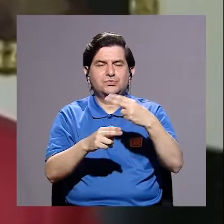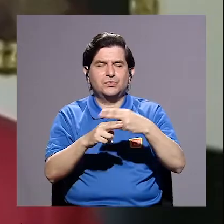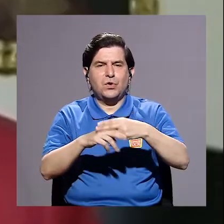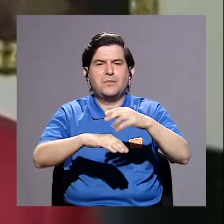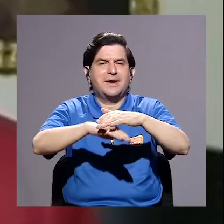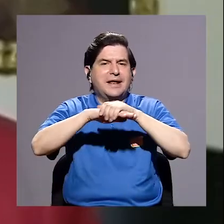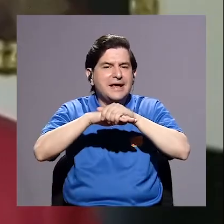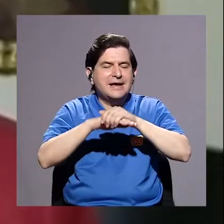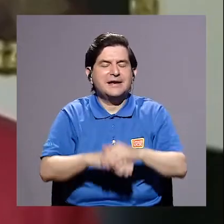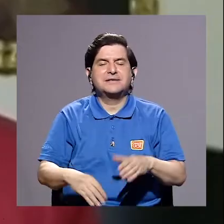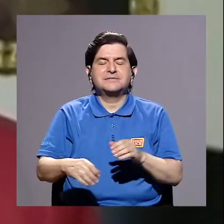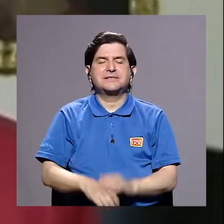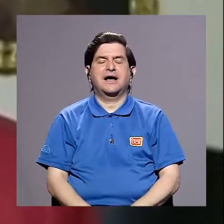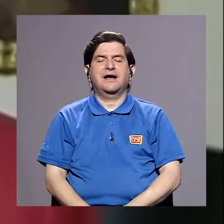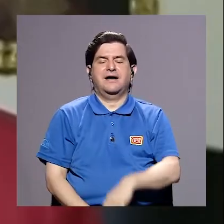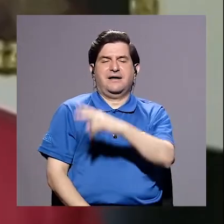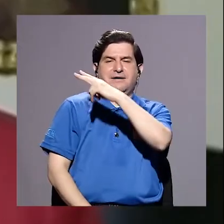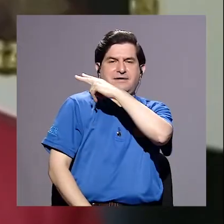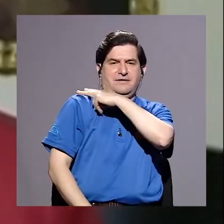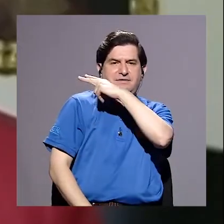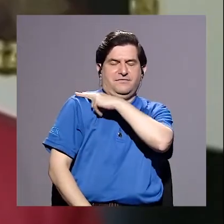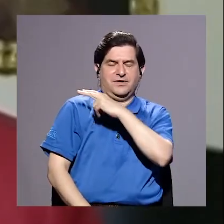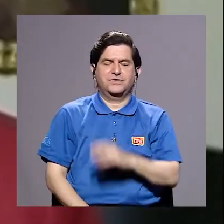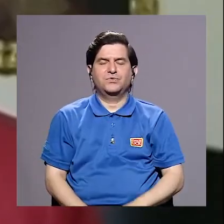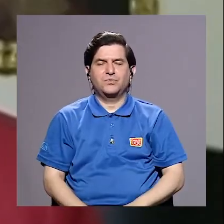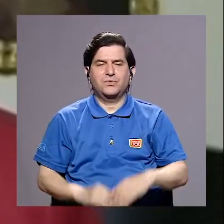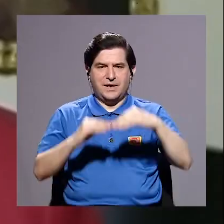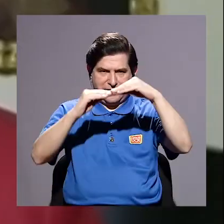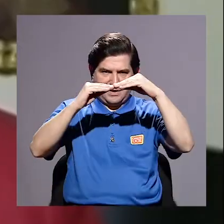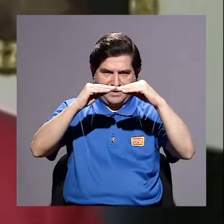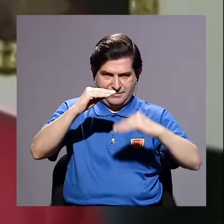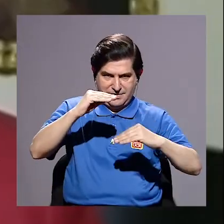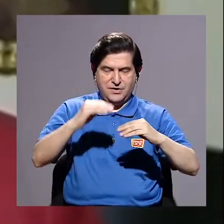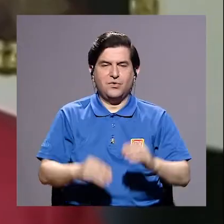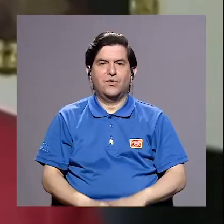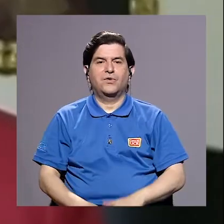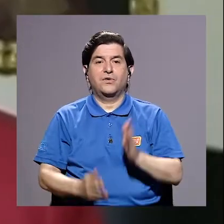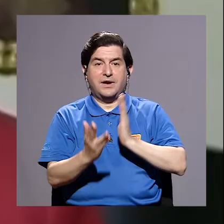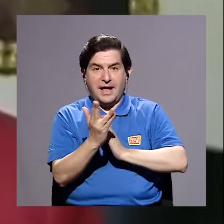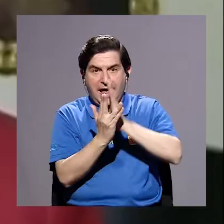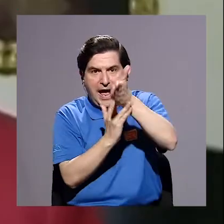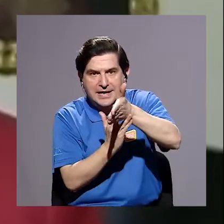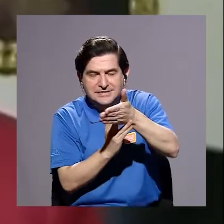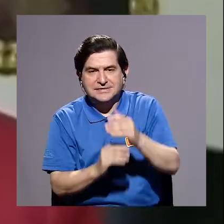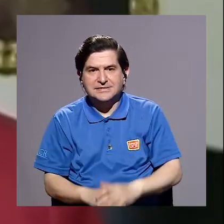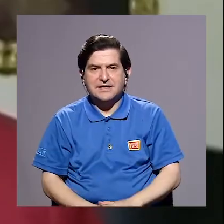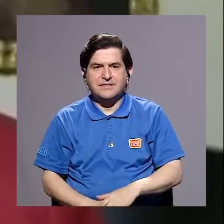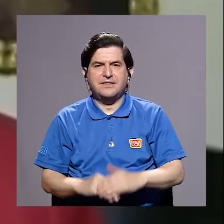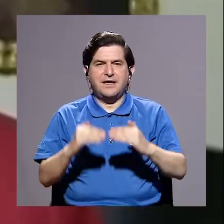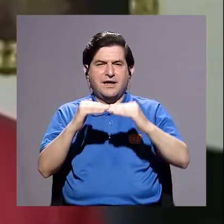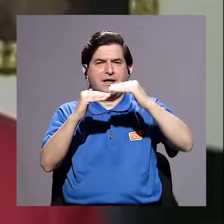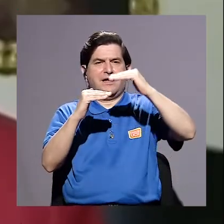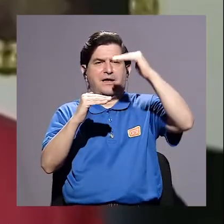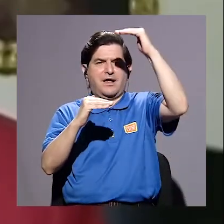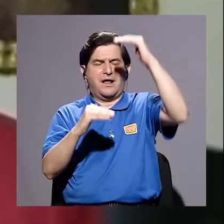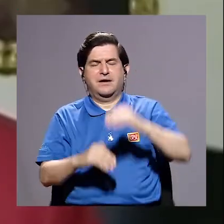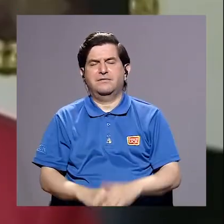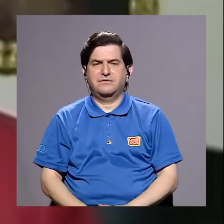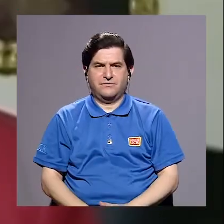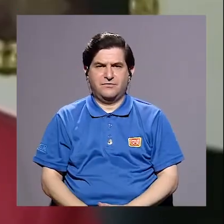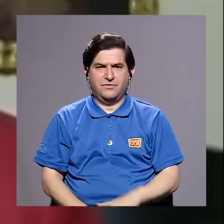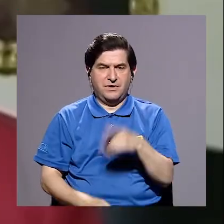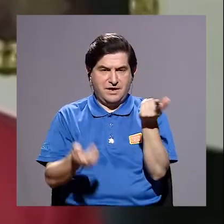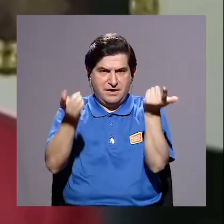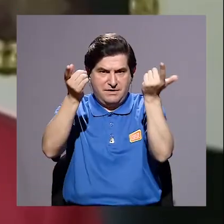Justice Officer, es decir, un oficial senior que entraba con un escalafón muy